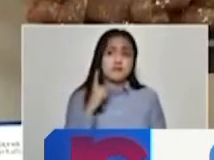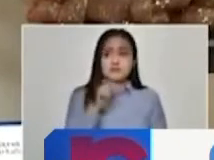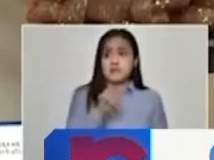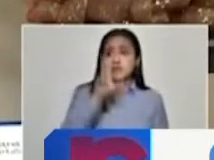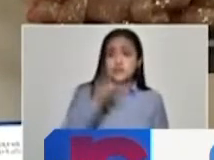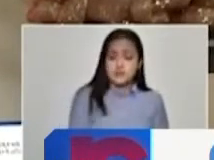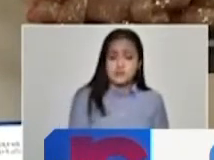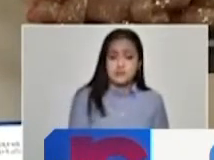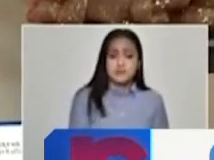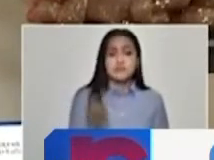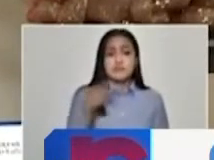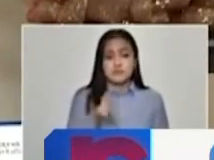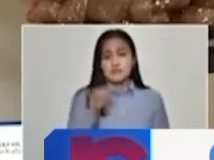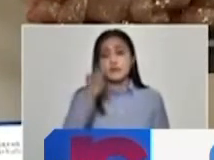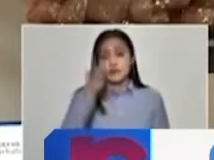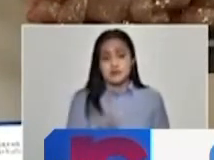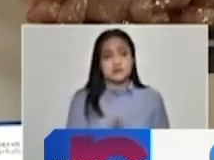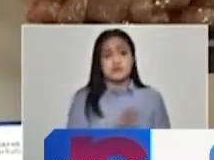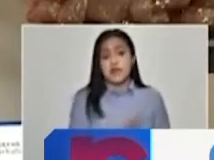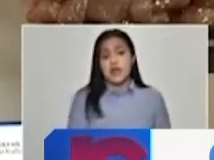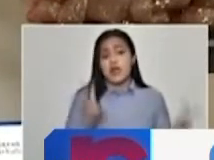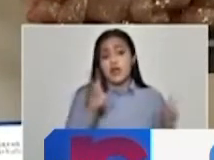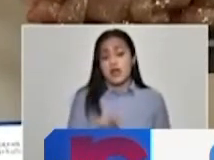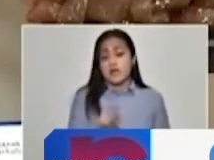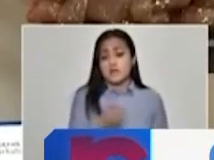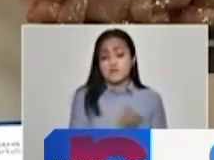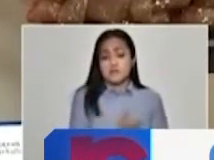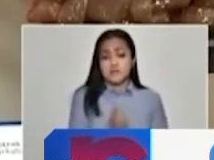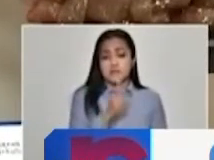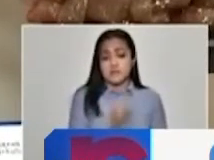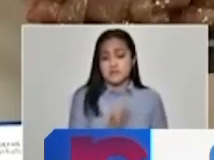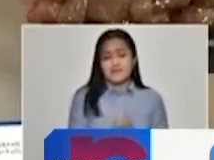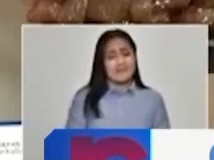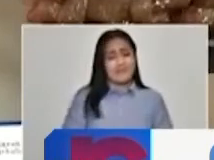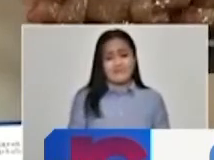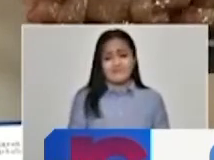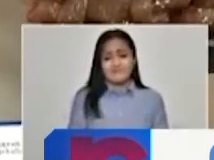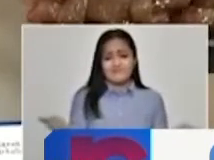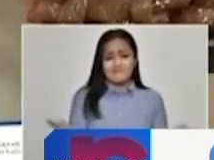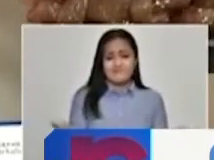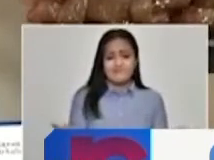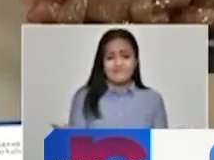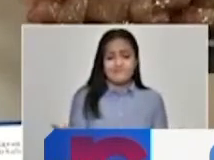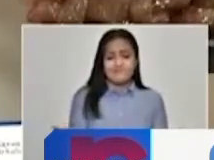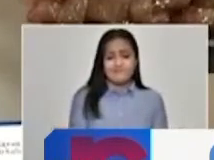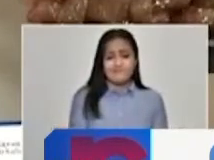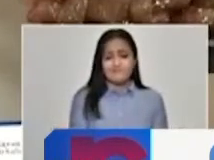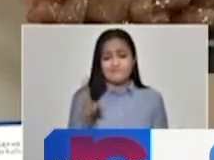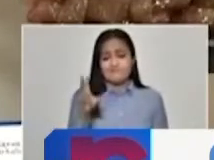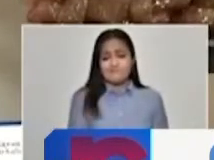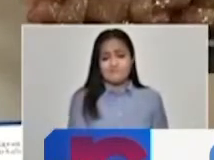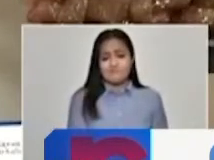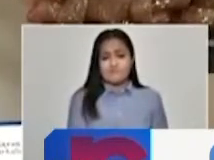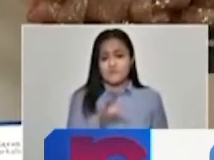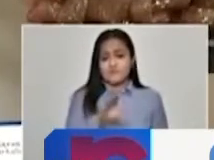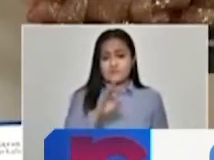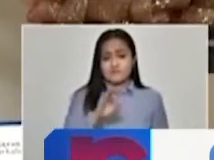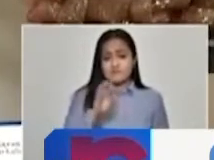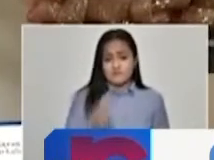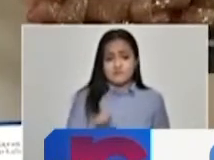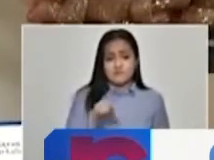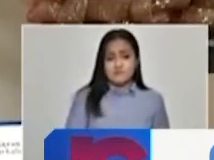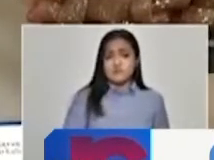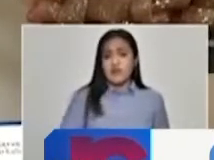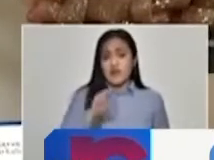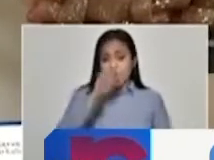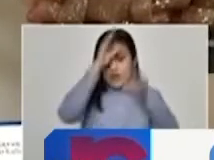quieren, pero lo que sí es cierto es que ya no van a poder cobrar nadie, no va a poder cobrar la CFE